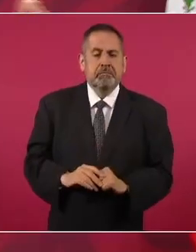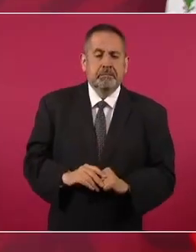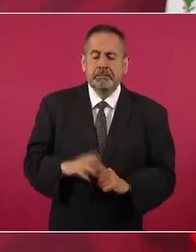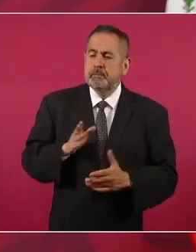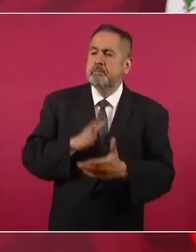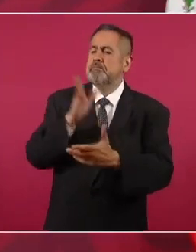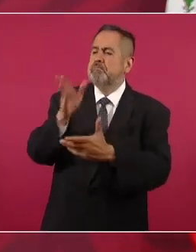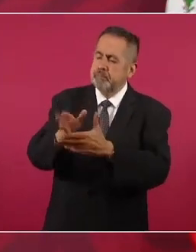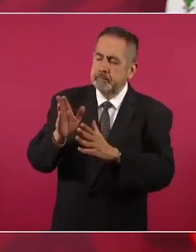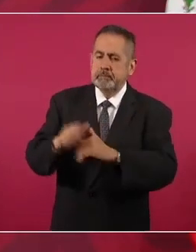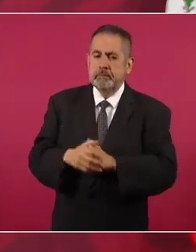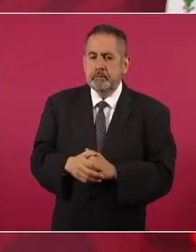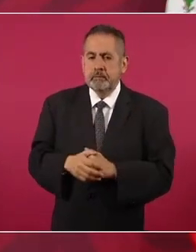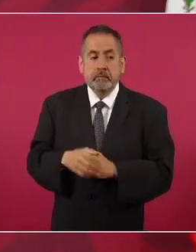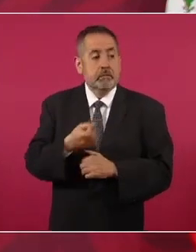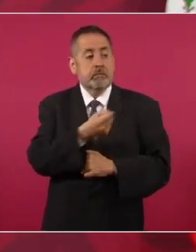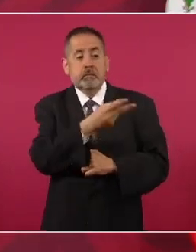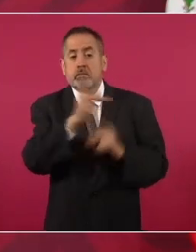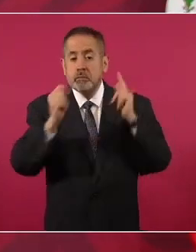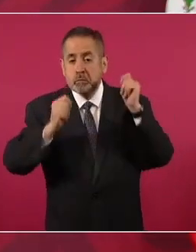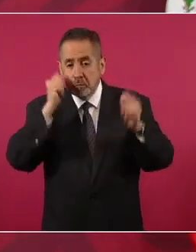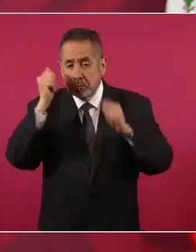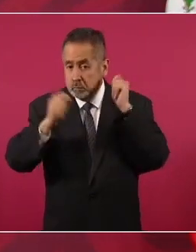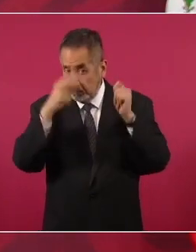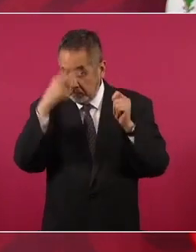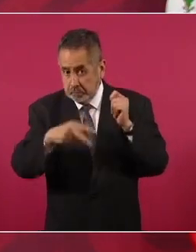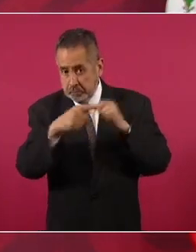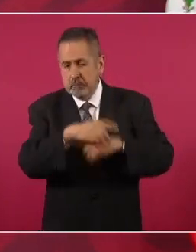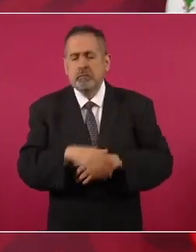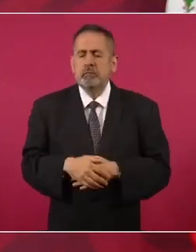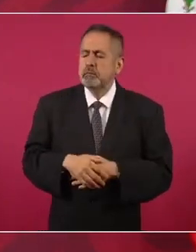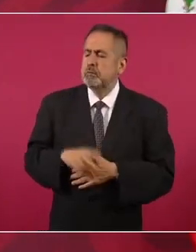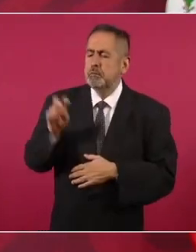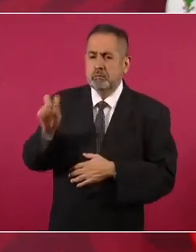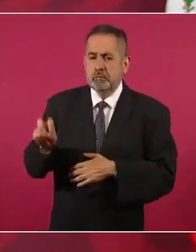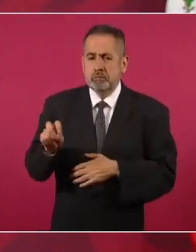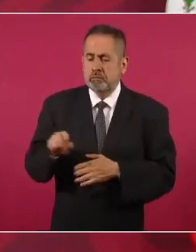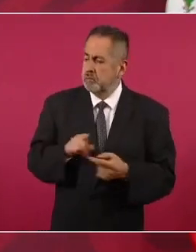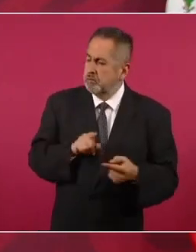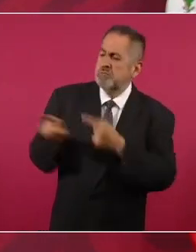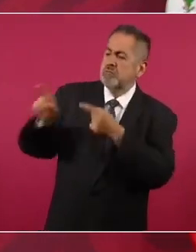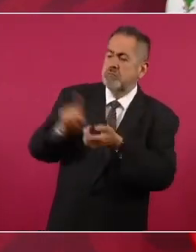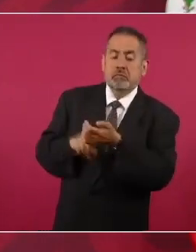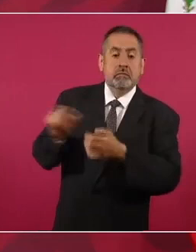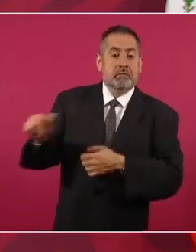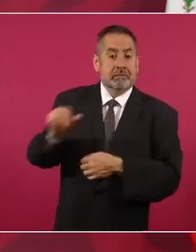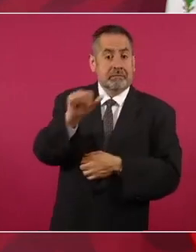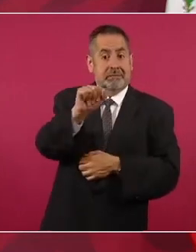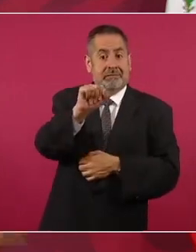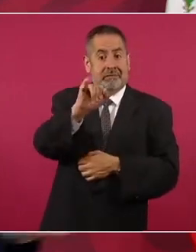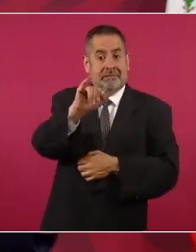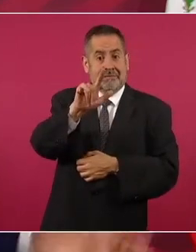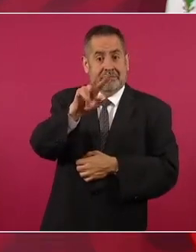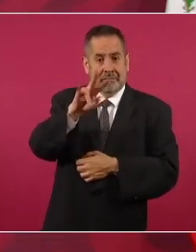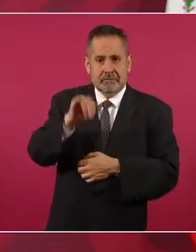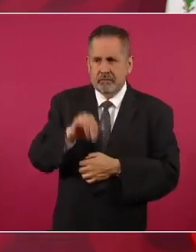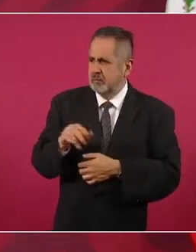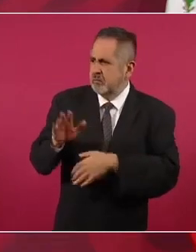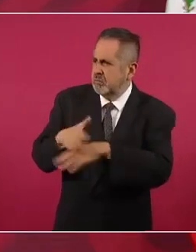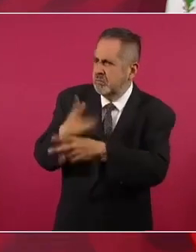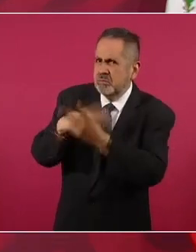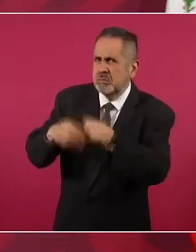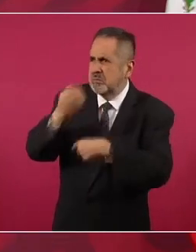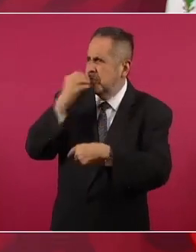Entonces también estaban unos turistas y uno de ellos le dijo a Silvio, ¿por qué vienes aquí a